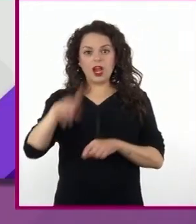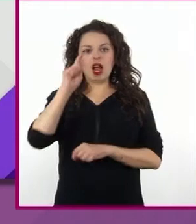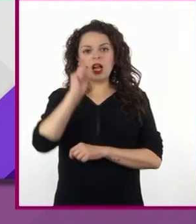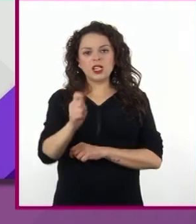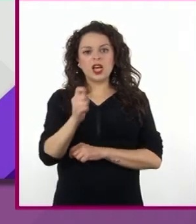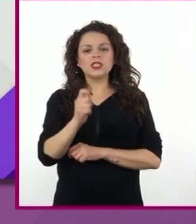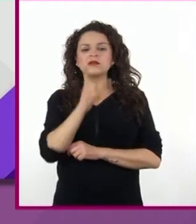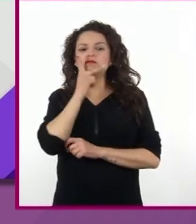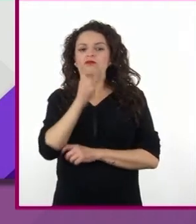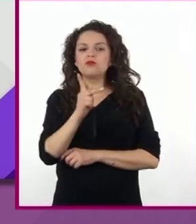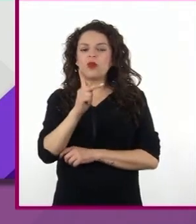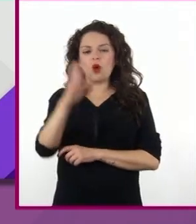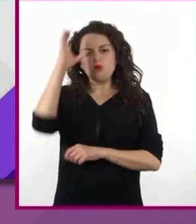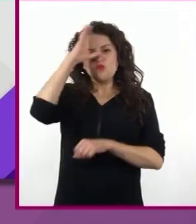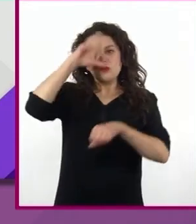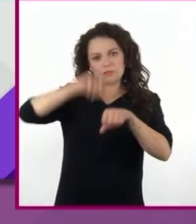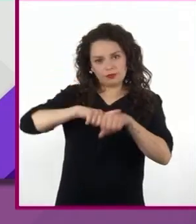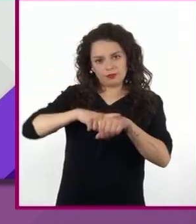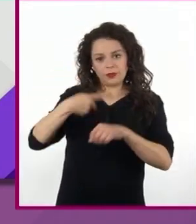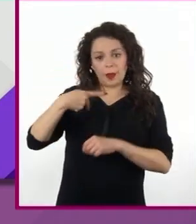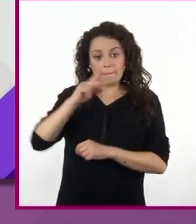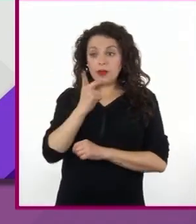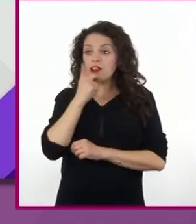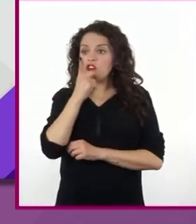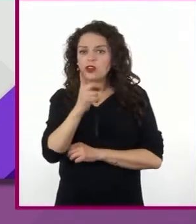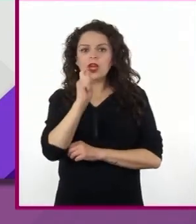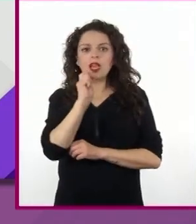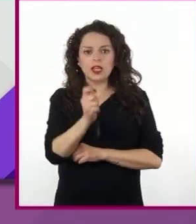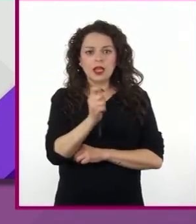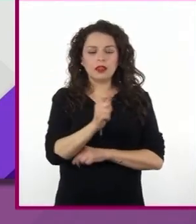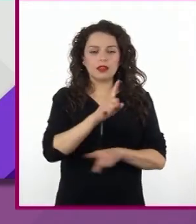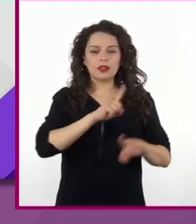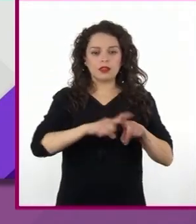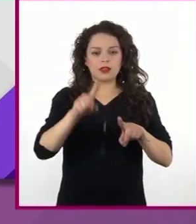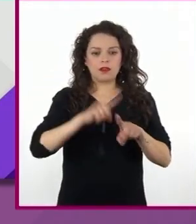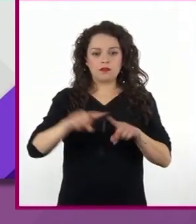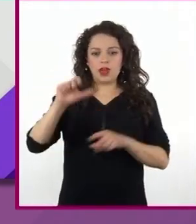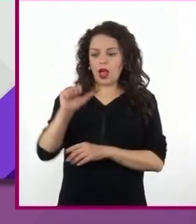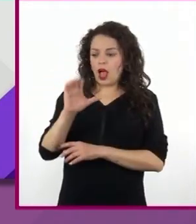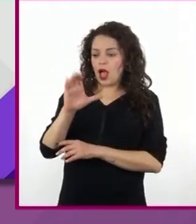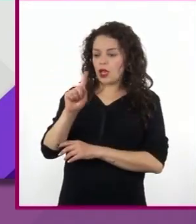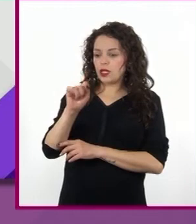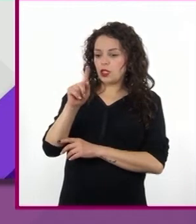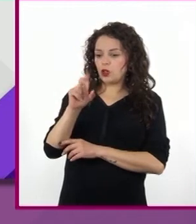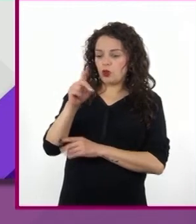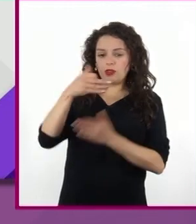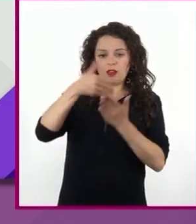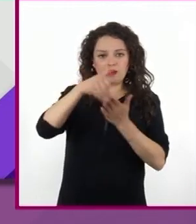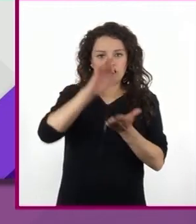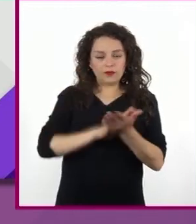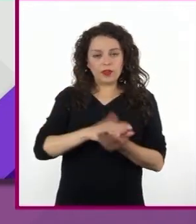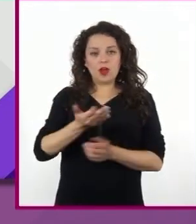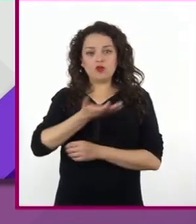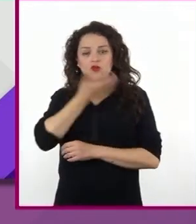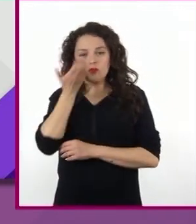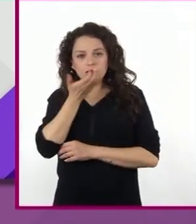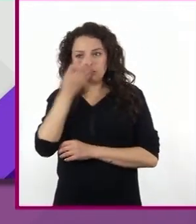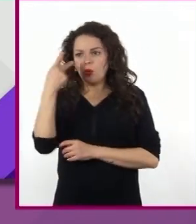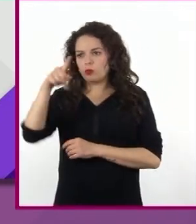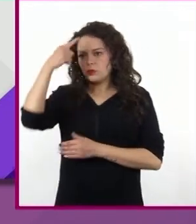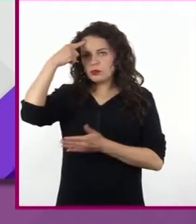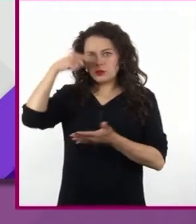embargo, en una de ellas se menciona que es el conjunto de actitudes, valores, costumbres, creencias y prácticas